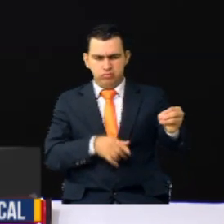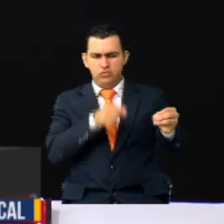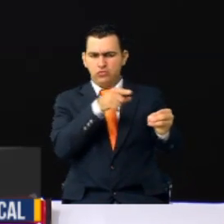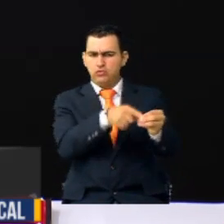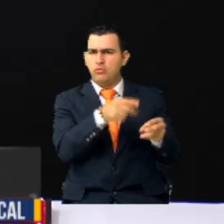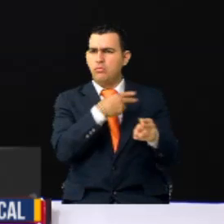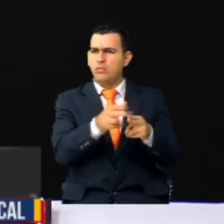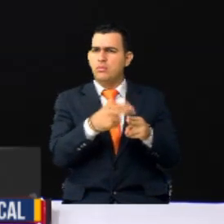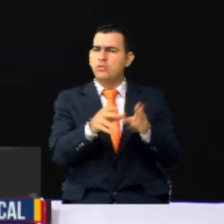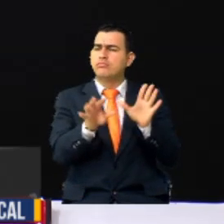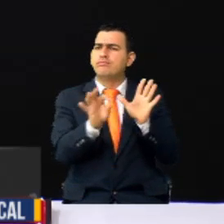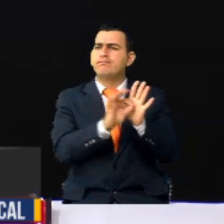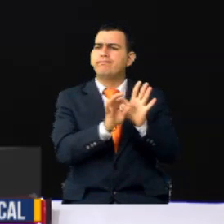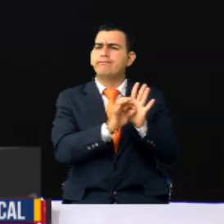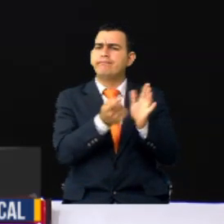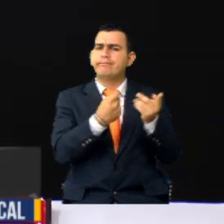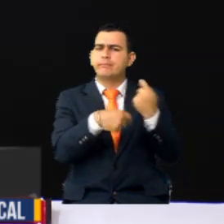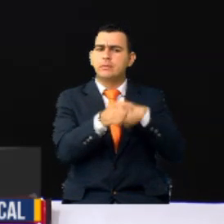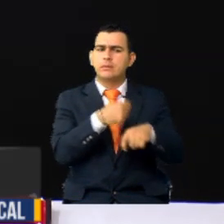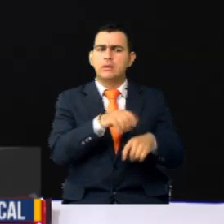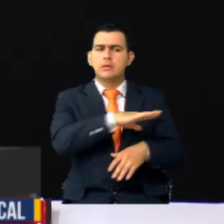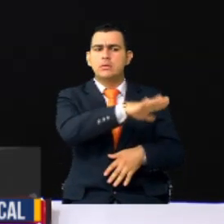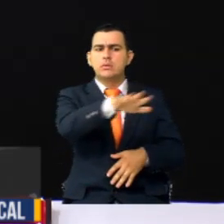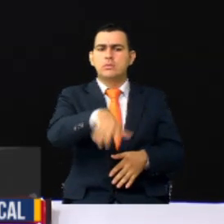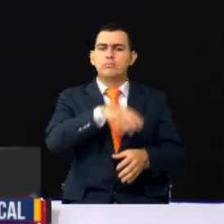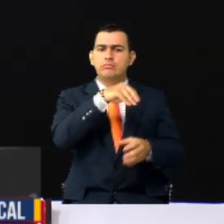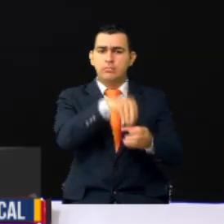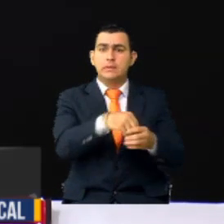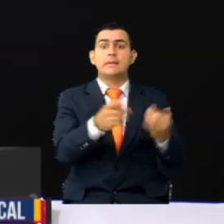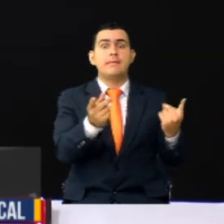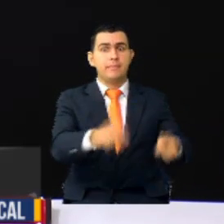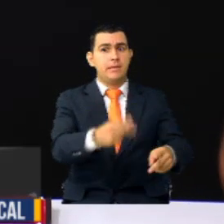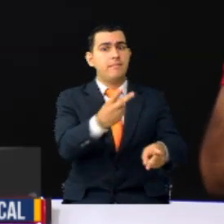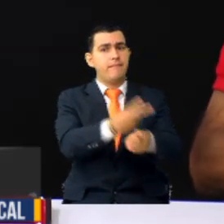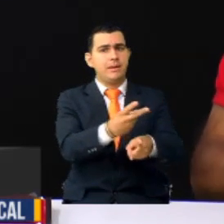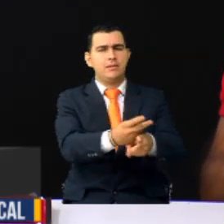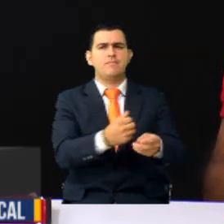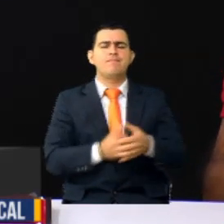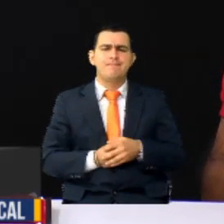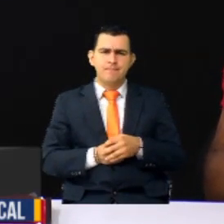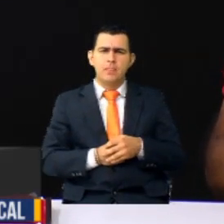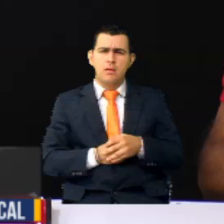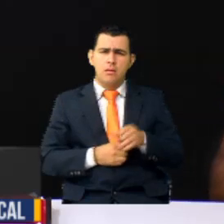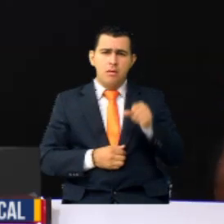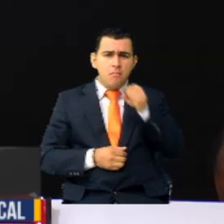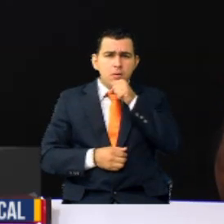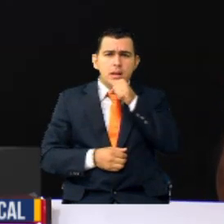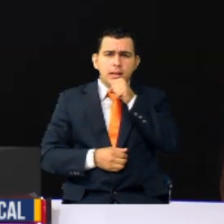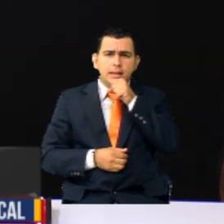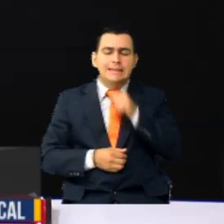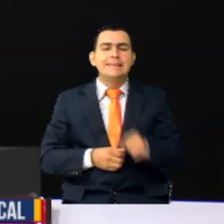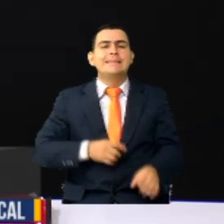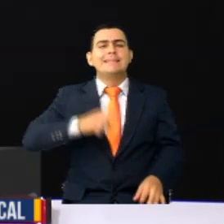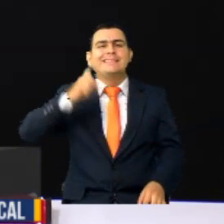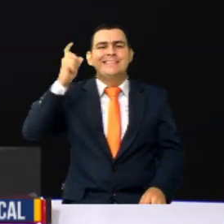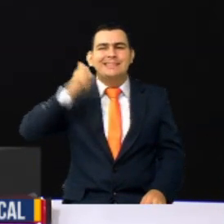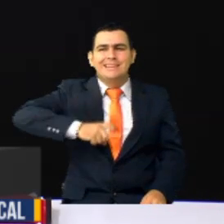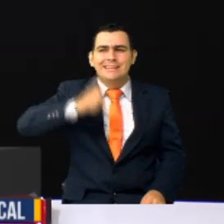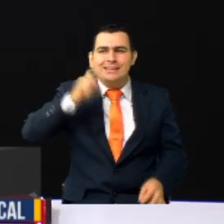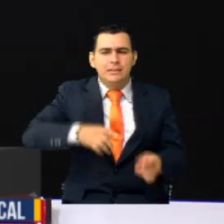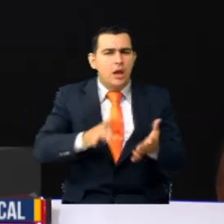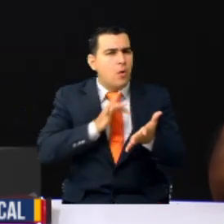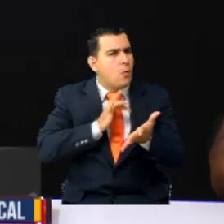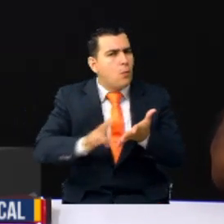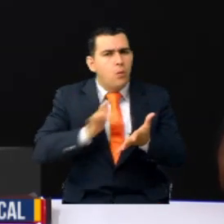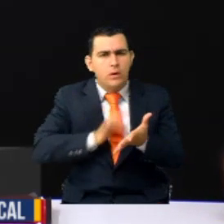del microtráfico y el posicionamiento del mismo. ¿Qué hemos dicho nosotros? Barranca Bermeja merita que se articulen sus